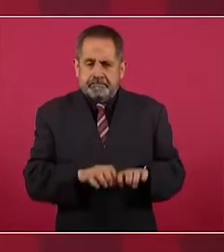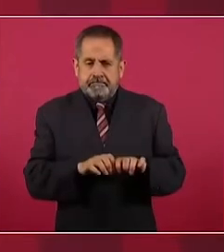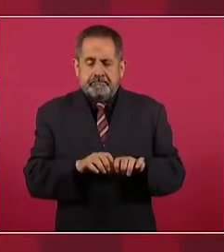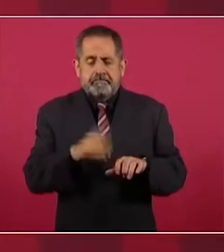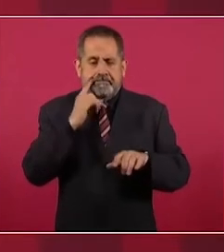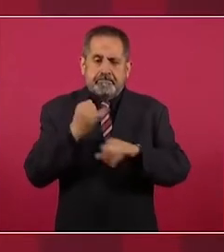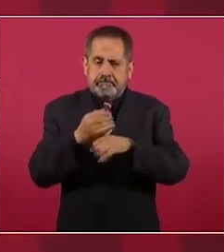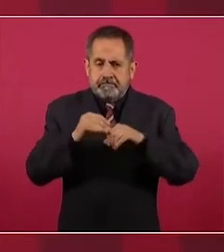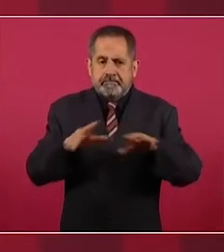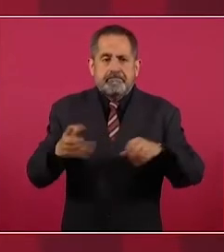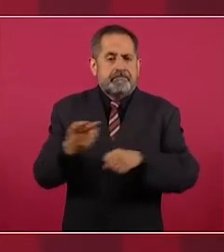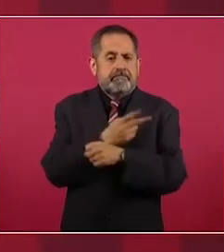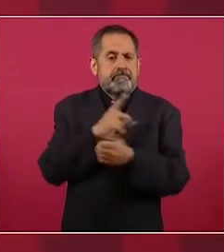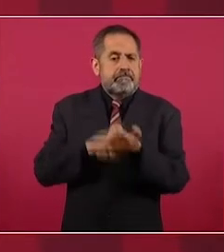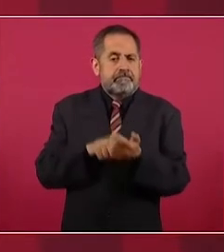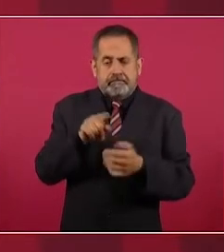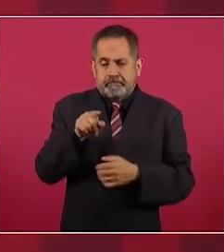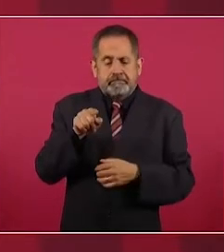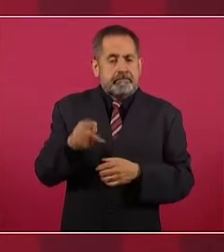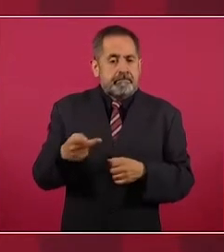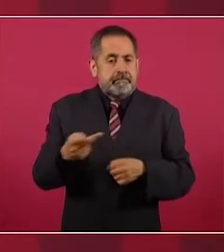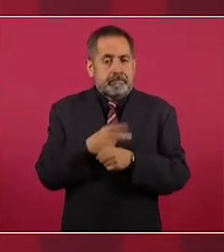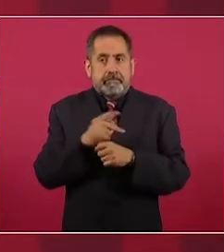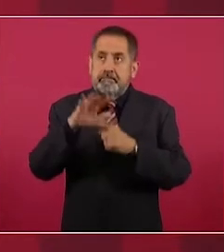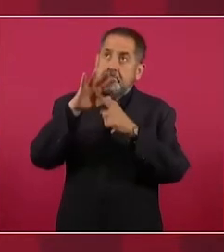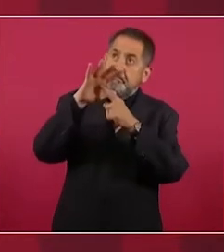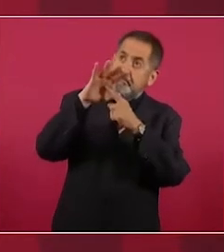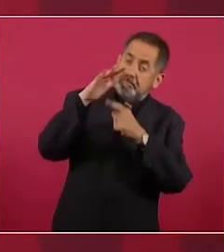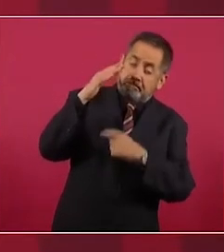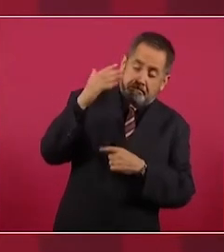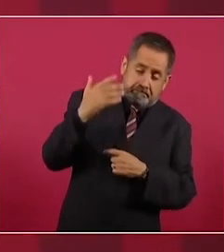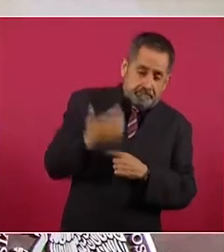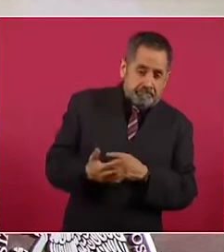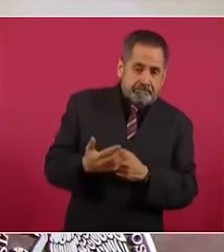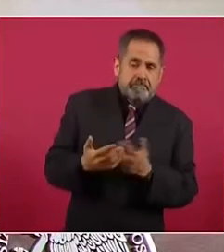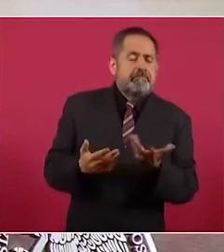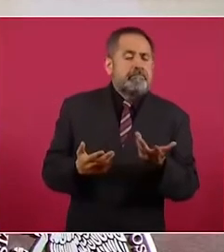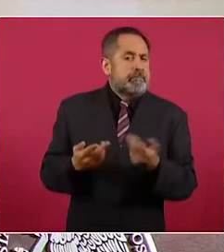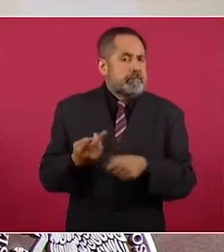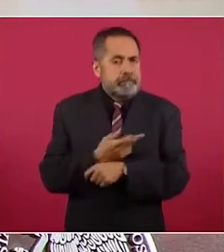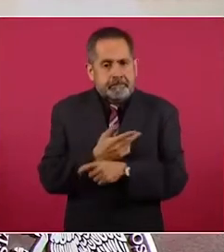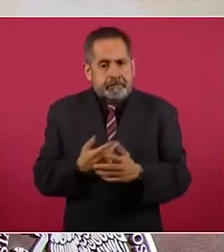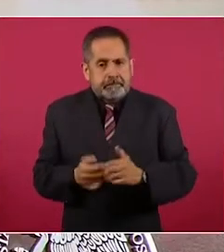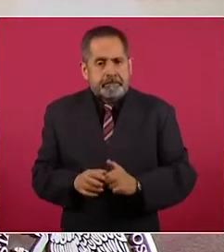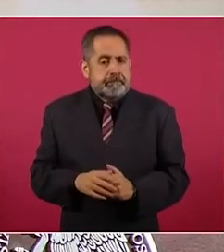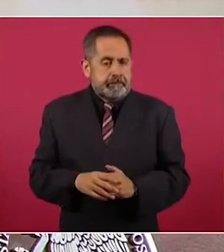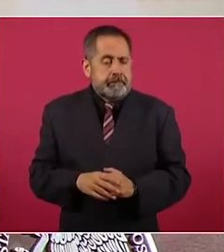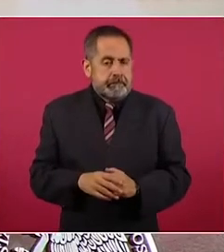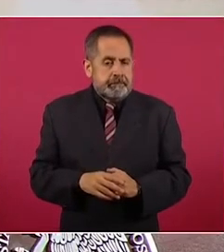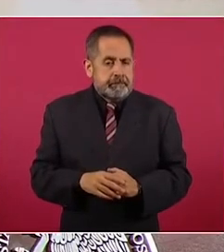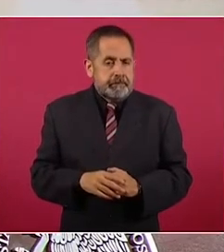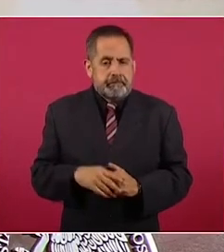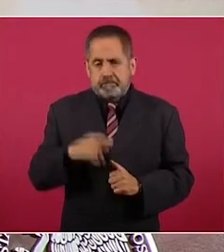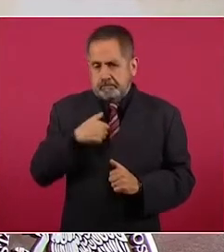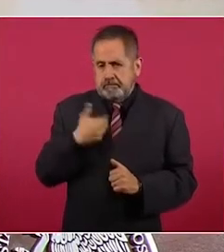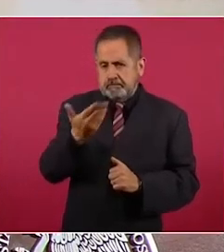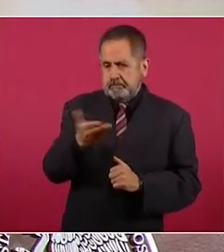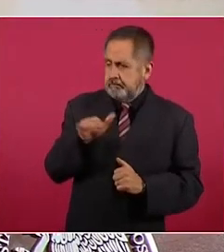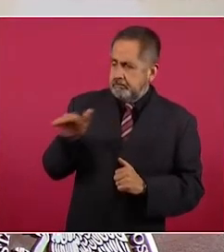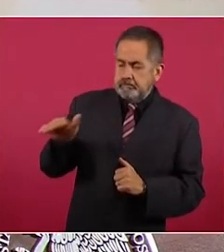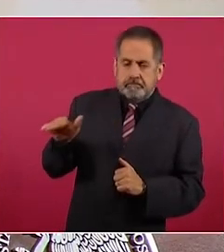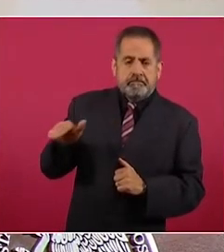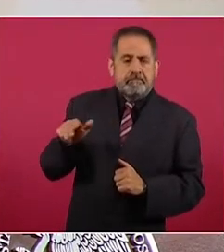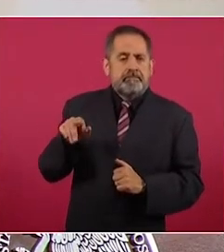para informar sobre el desplome del helicóptero. Le voy a pedir